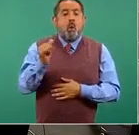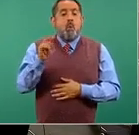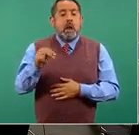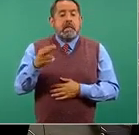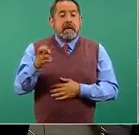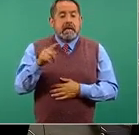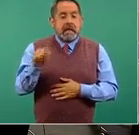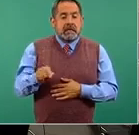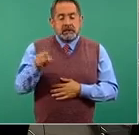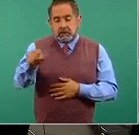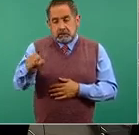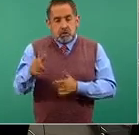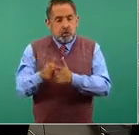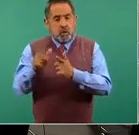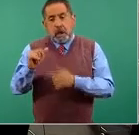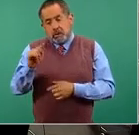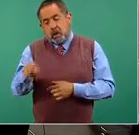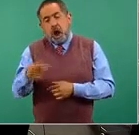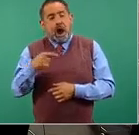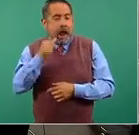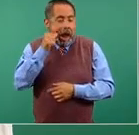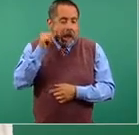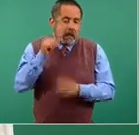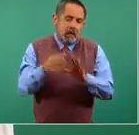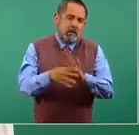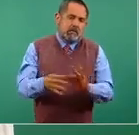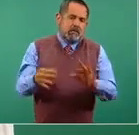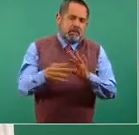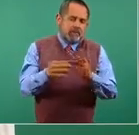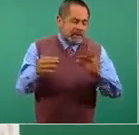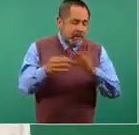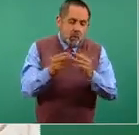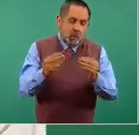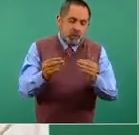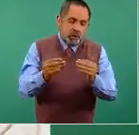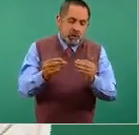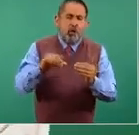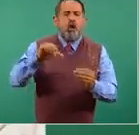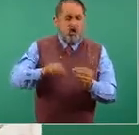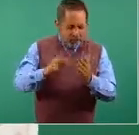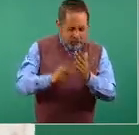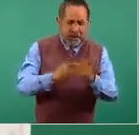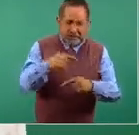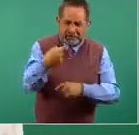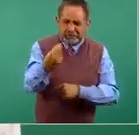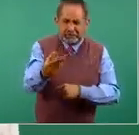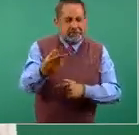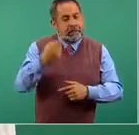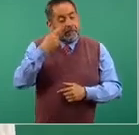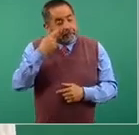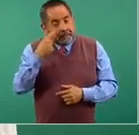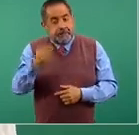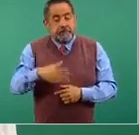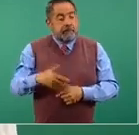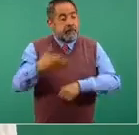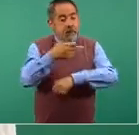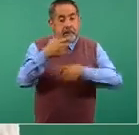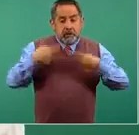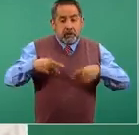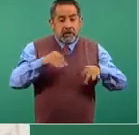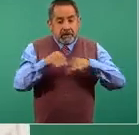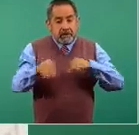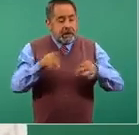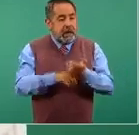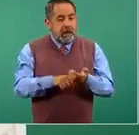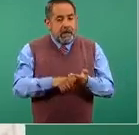Hernández de Grupo Cantón. Ayer dedicamos también, pero lo volvemos a explicar. Las personas trabajadoras de la salud, que no